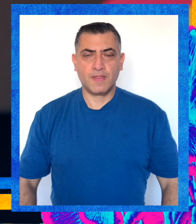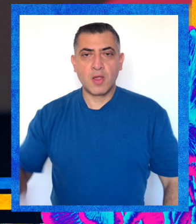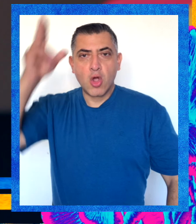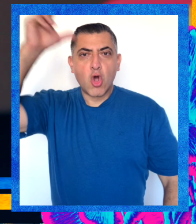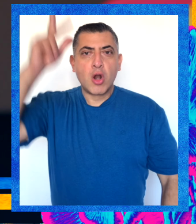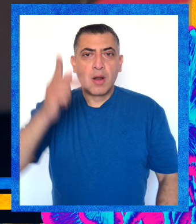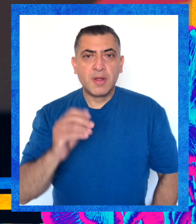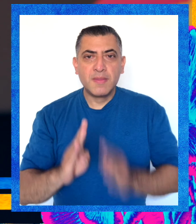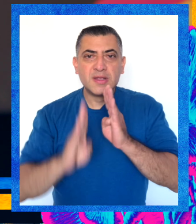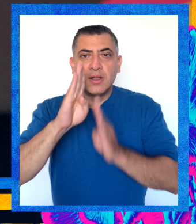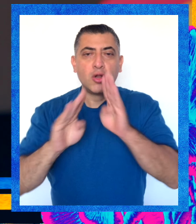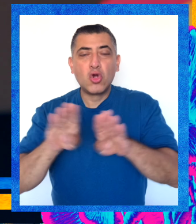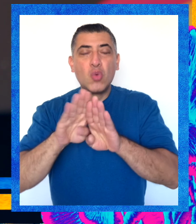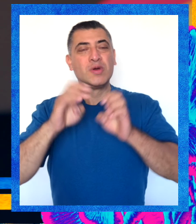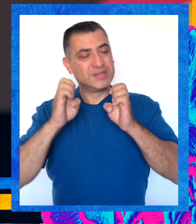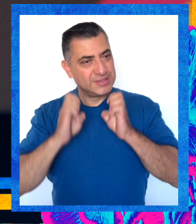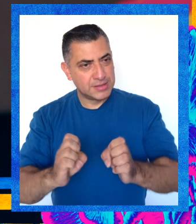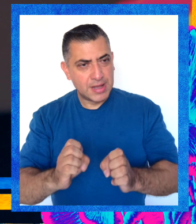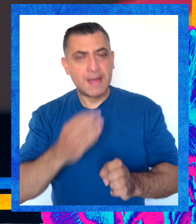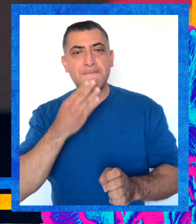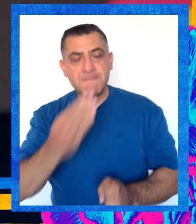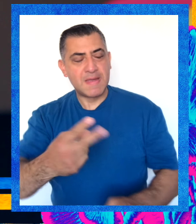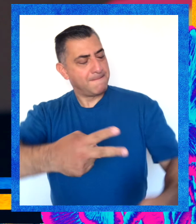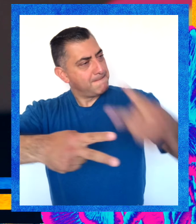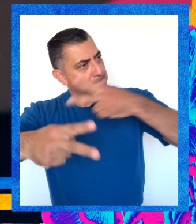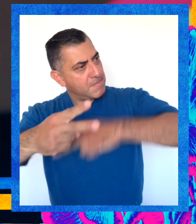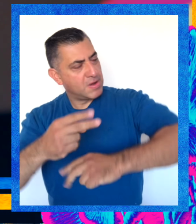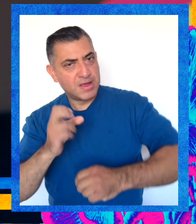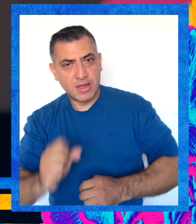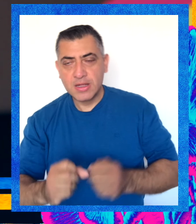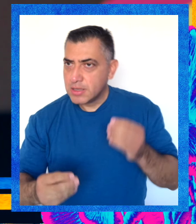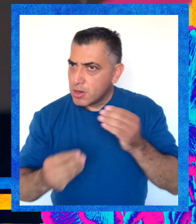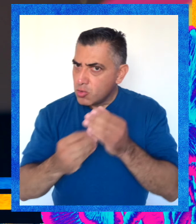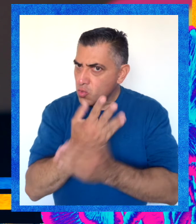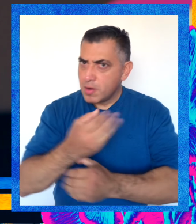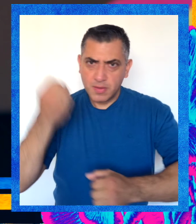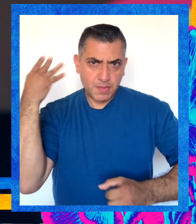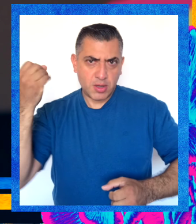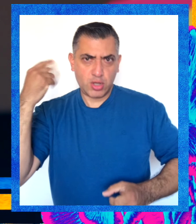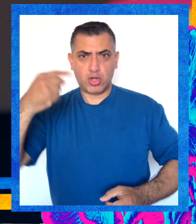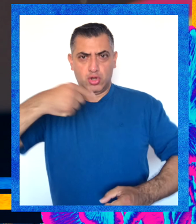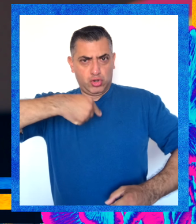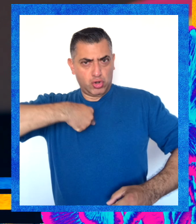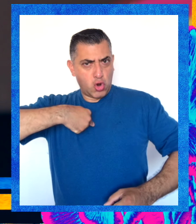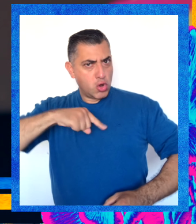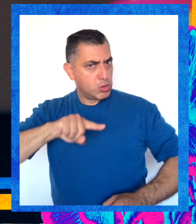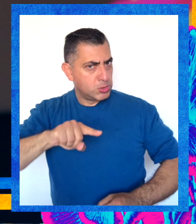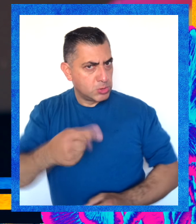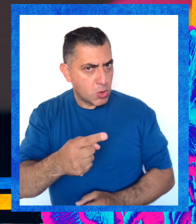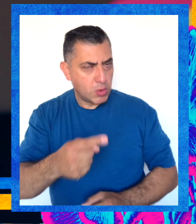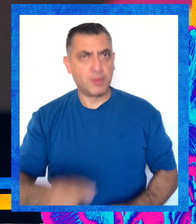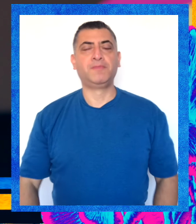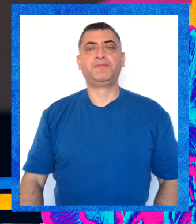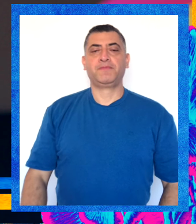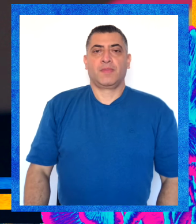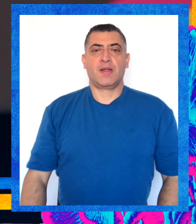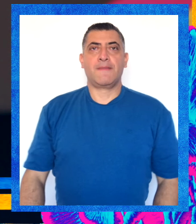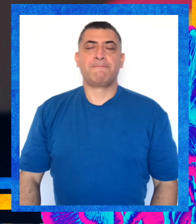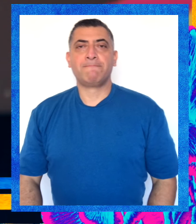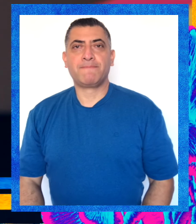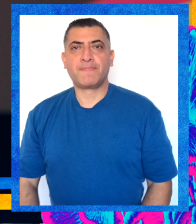hola pib satélite cómo están bienvenidos a nuestra nueva serie yo soy va a ser una gran bendición